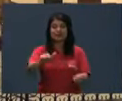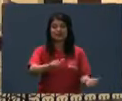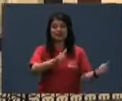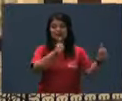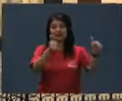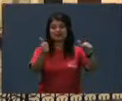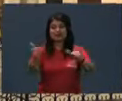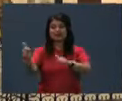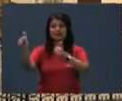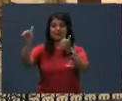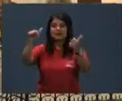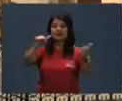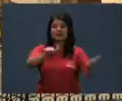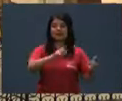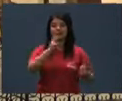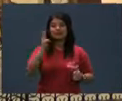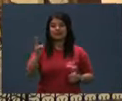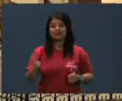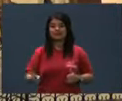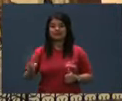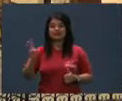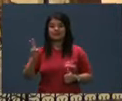por siempre tu